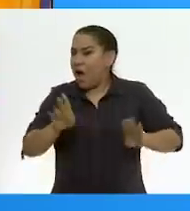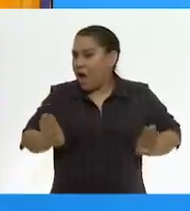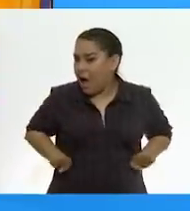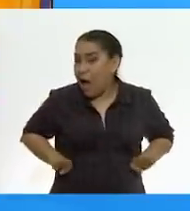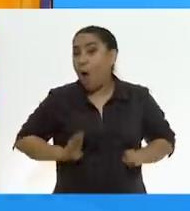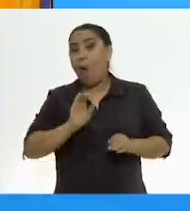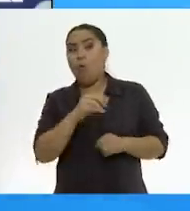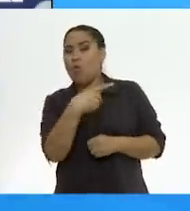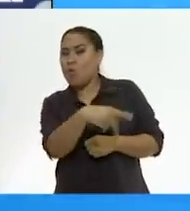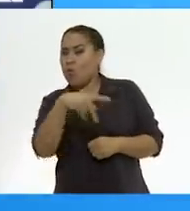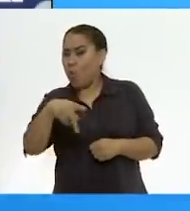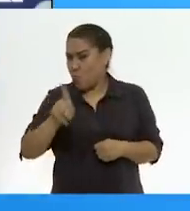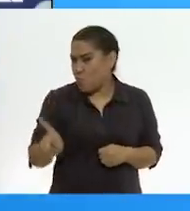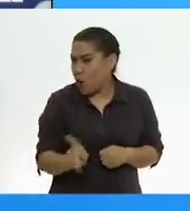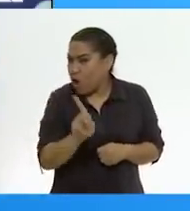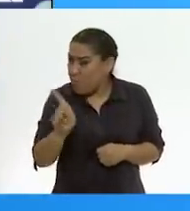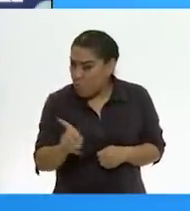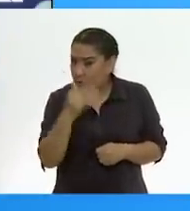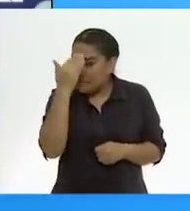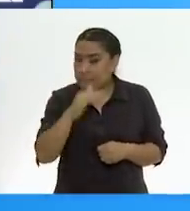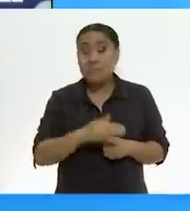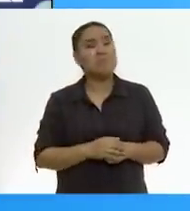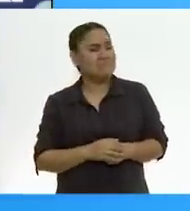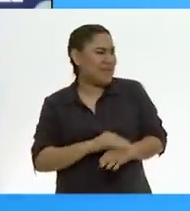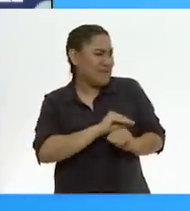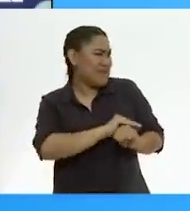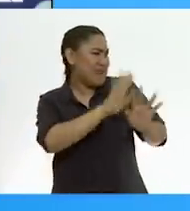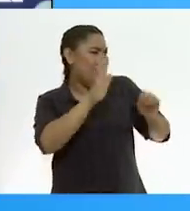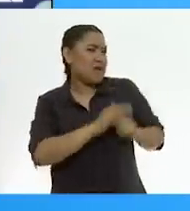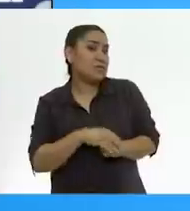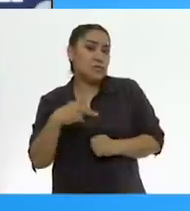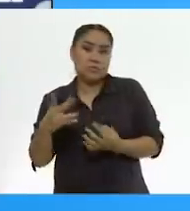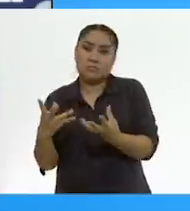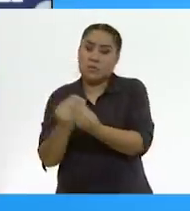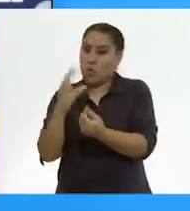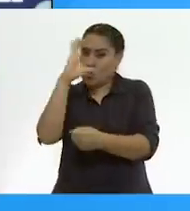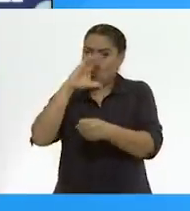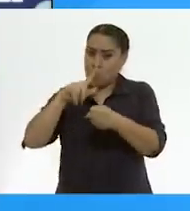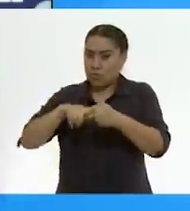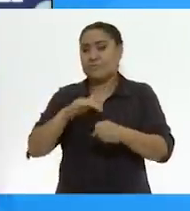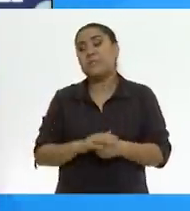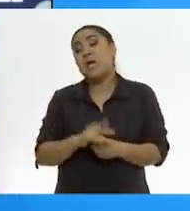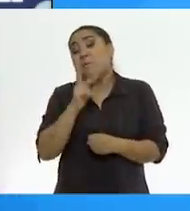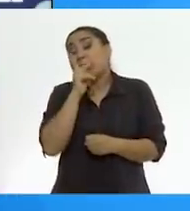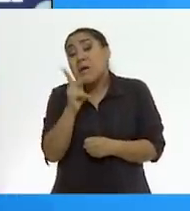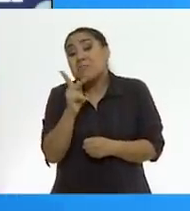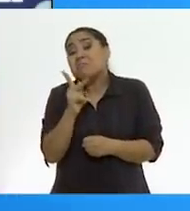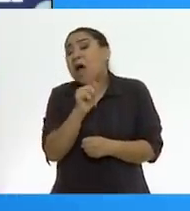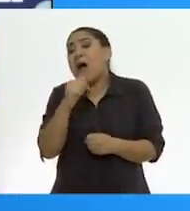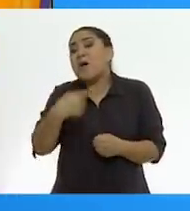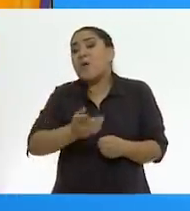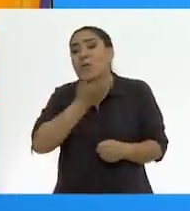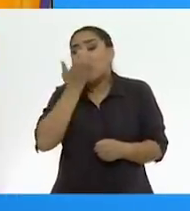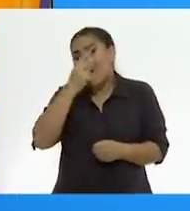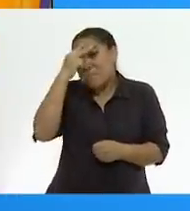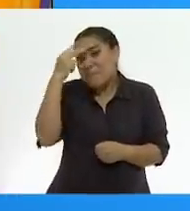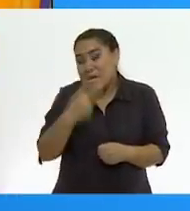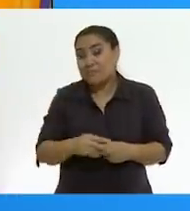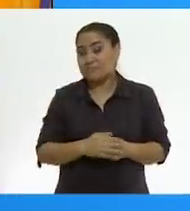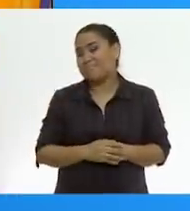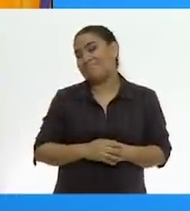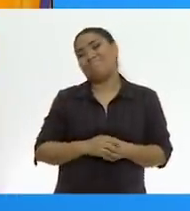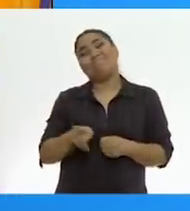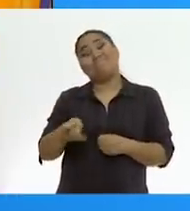pueblo entero? Ay, claro, Alan. Son parte de la cultura. ¿Hay palabras que solo decimos los mexicanos? ¿A que no